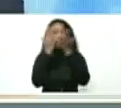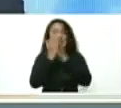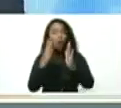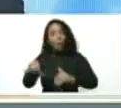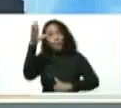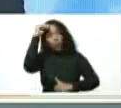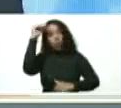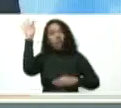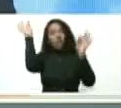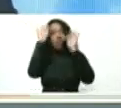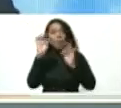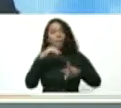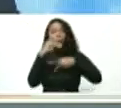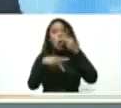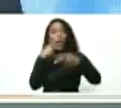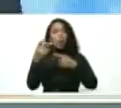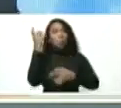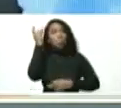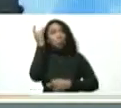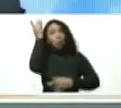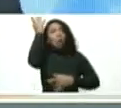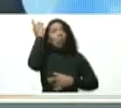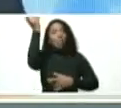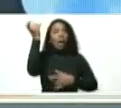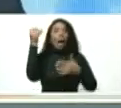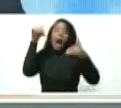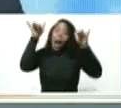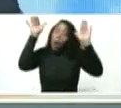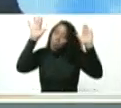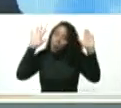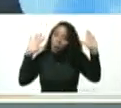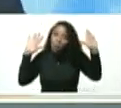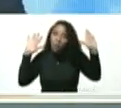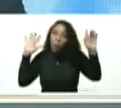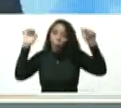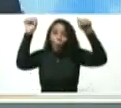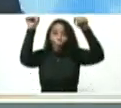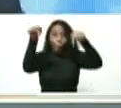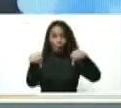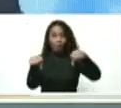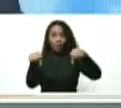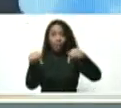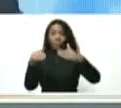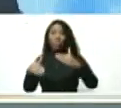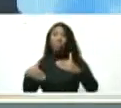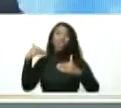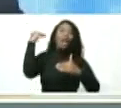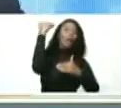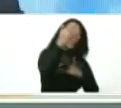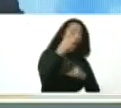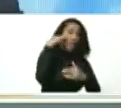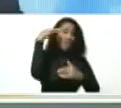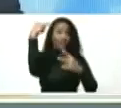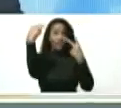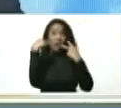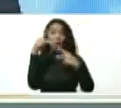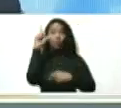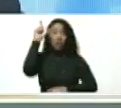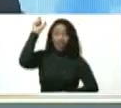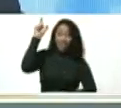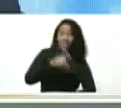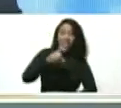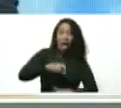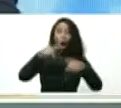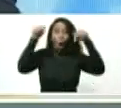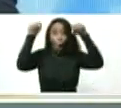buena formulación política. Quizás hoy, luego de haber sido una extrema necesidad,